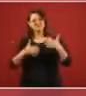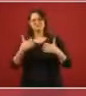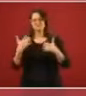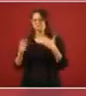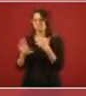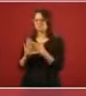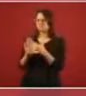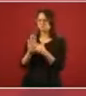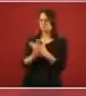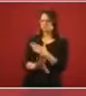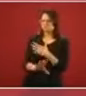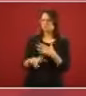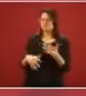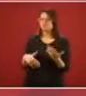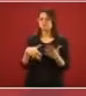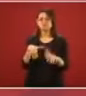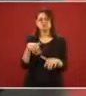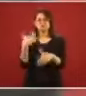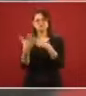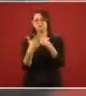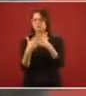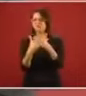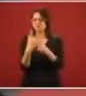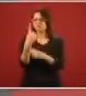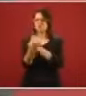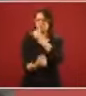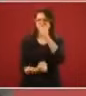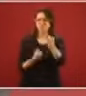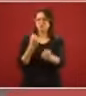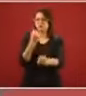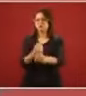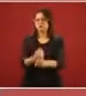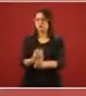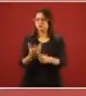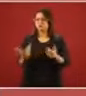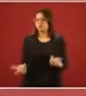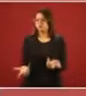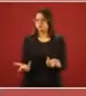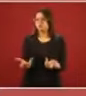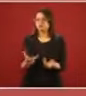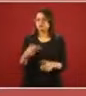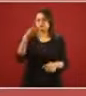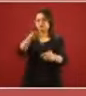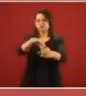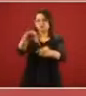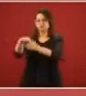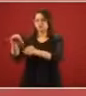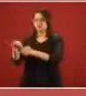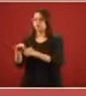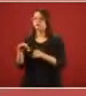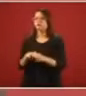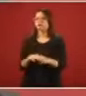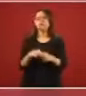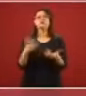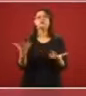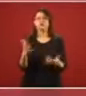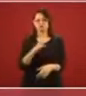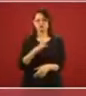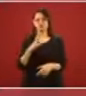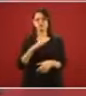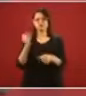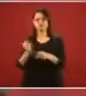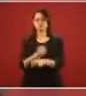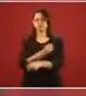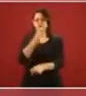Ya viene la elección, van a tener la oportunidad de manera democrática de